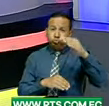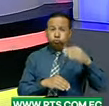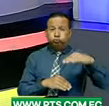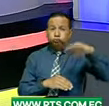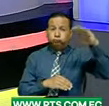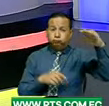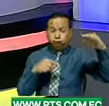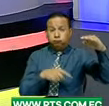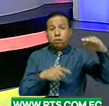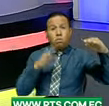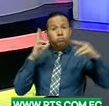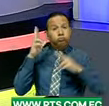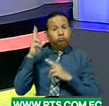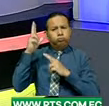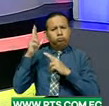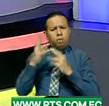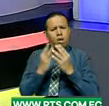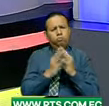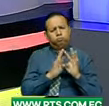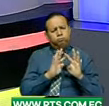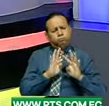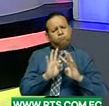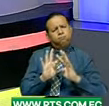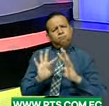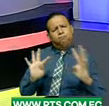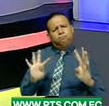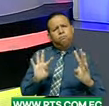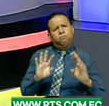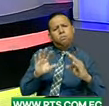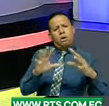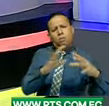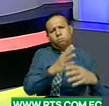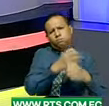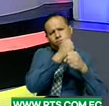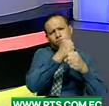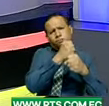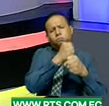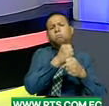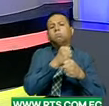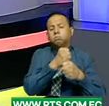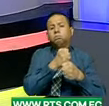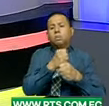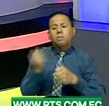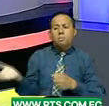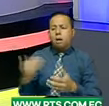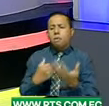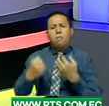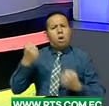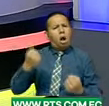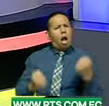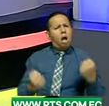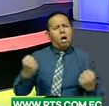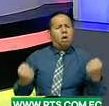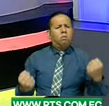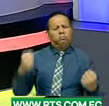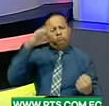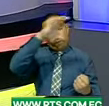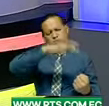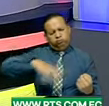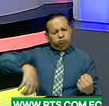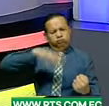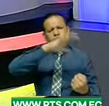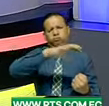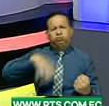Con maquinaria reiniciaron los trabajos en la vía de acceso que estaría lista en 10 días. Mientras tanto, comuneros anuncian acciones legales